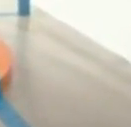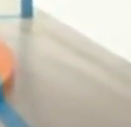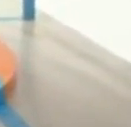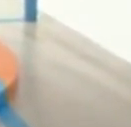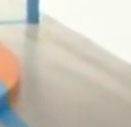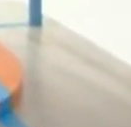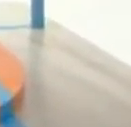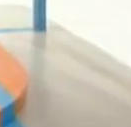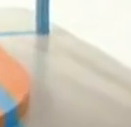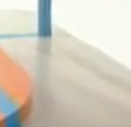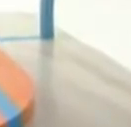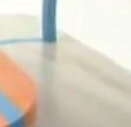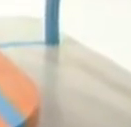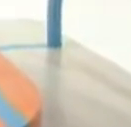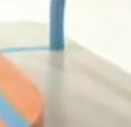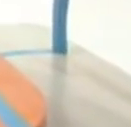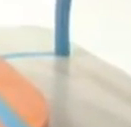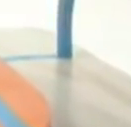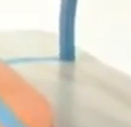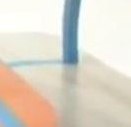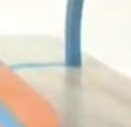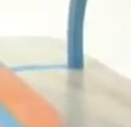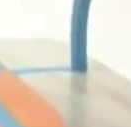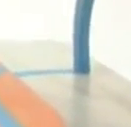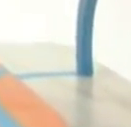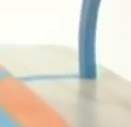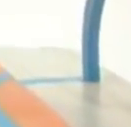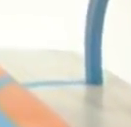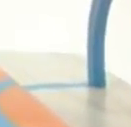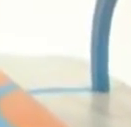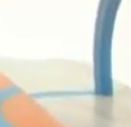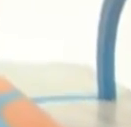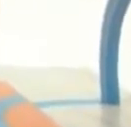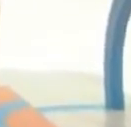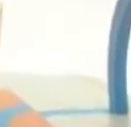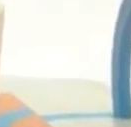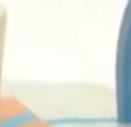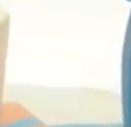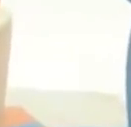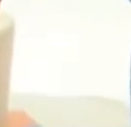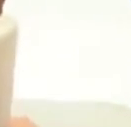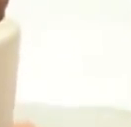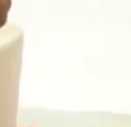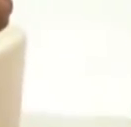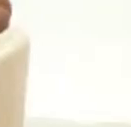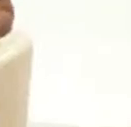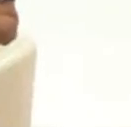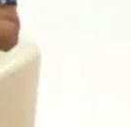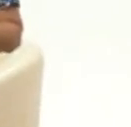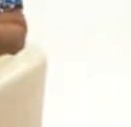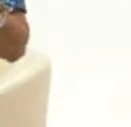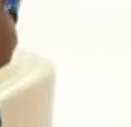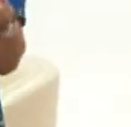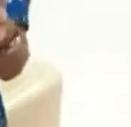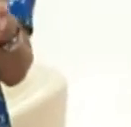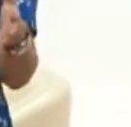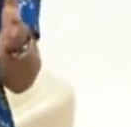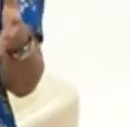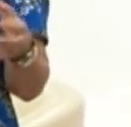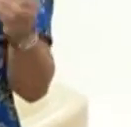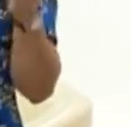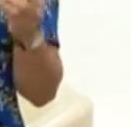Hola, ¿qué tal? Esto es Tus Derechos, una iniciativa del Tribunal Constitucional que junto a TV Perú buscan precisamente eso, acercarle